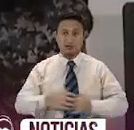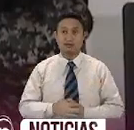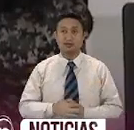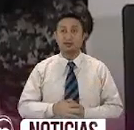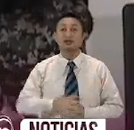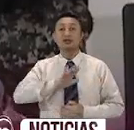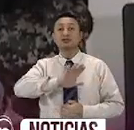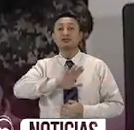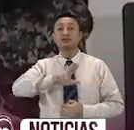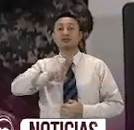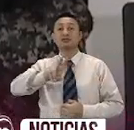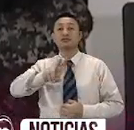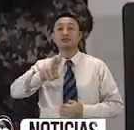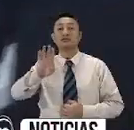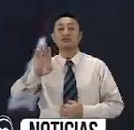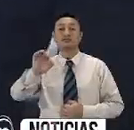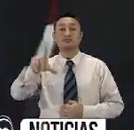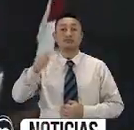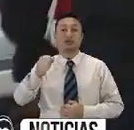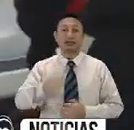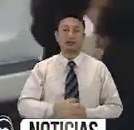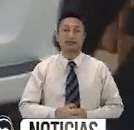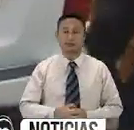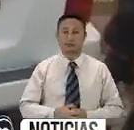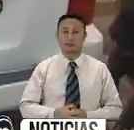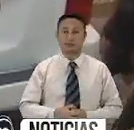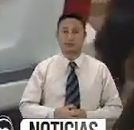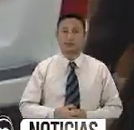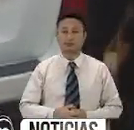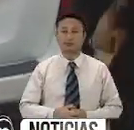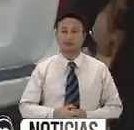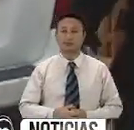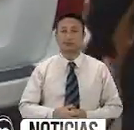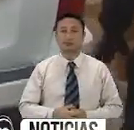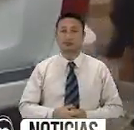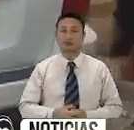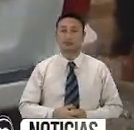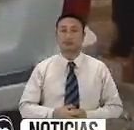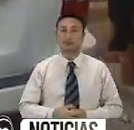52 cartuchos. Informó José Morales.